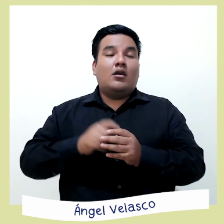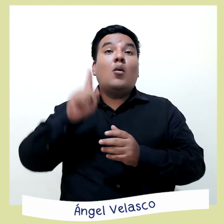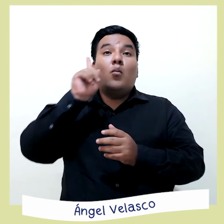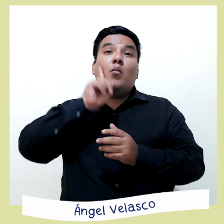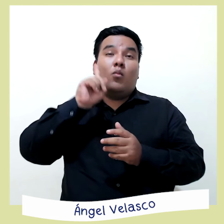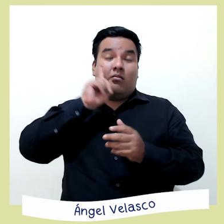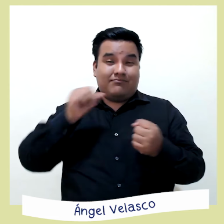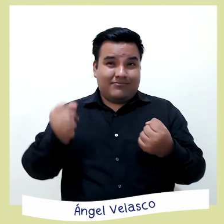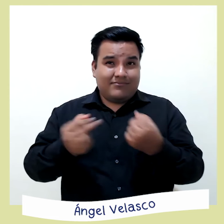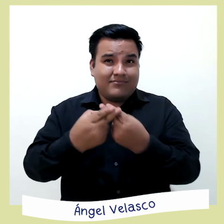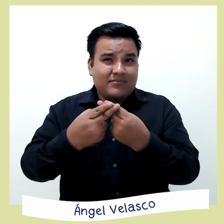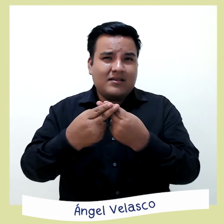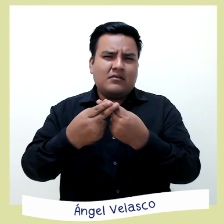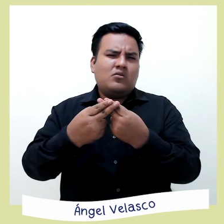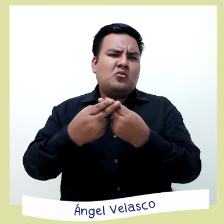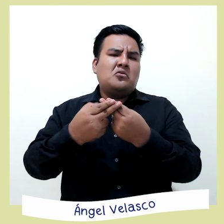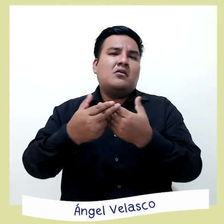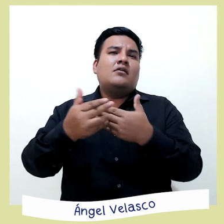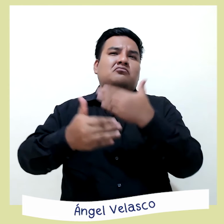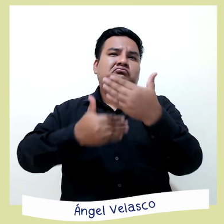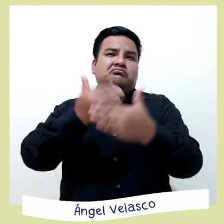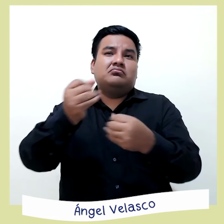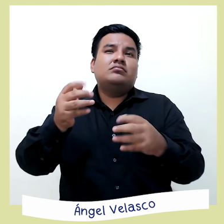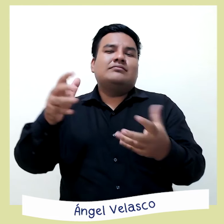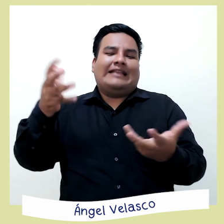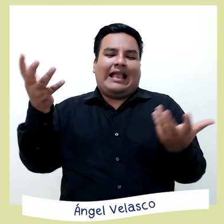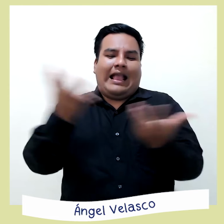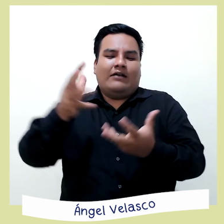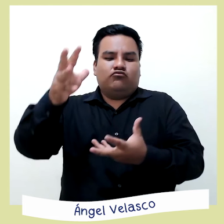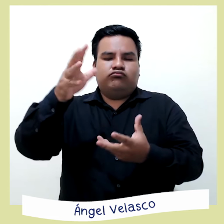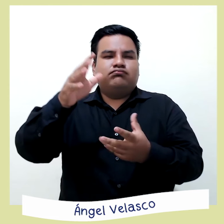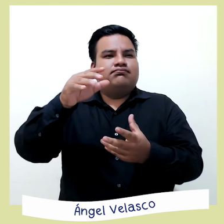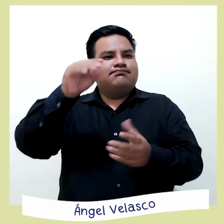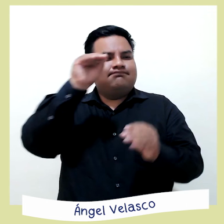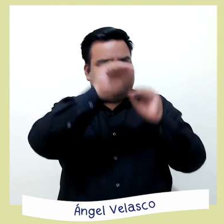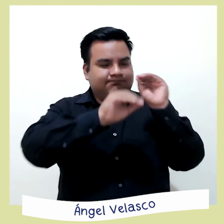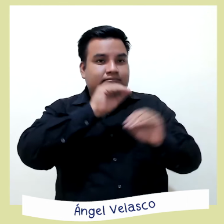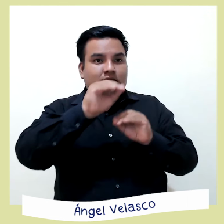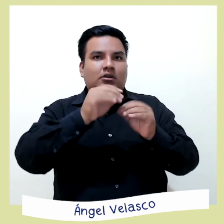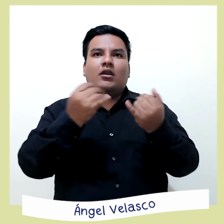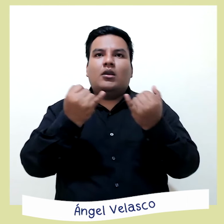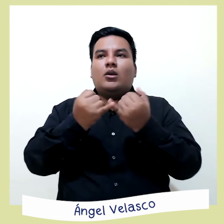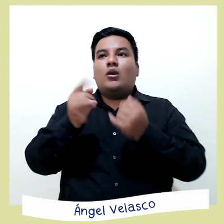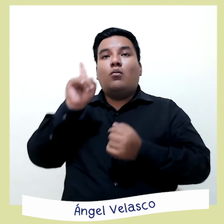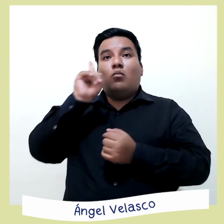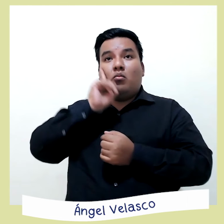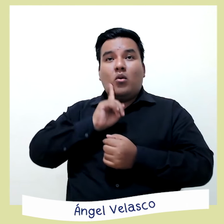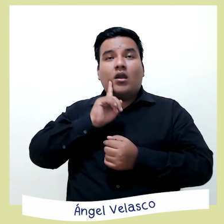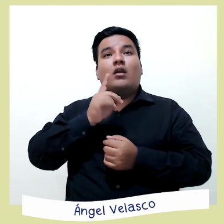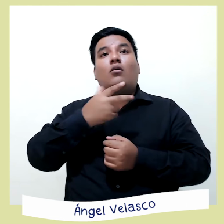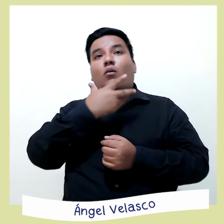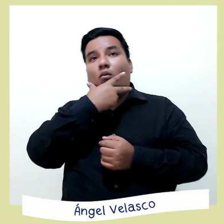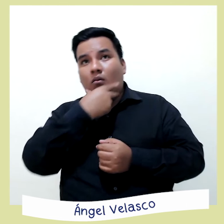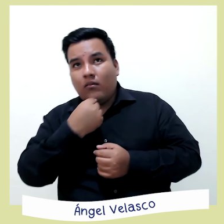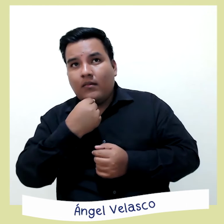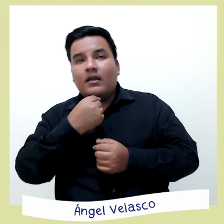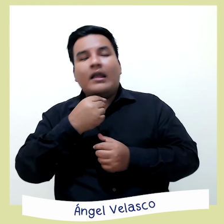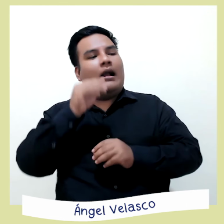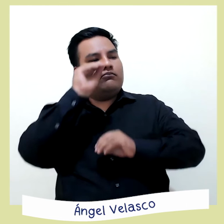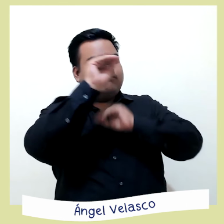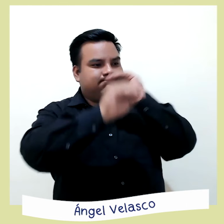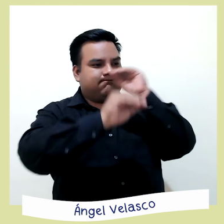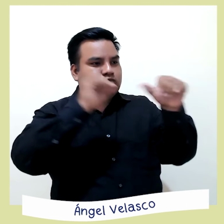Decía Simone de Beauvoir en su libro El segundo sexo, y es la frase más conocida de ella, de que la mujer no nace, se